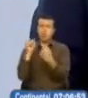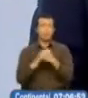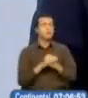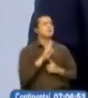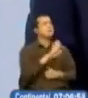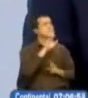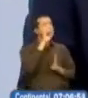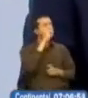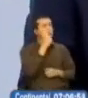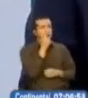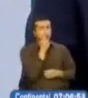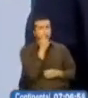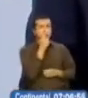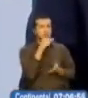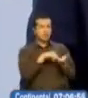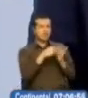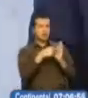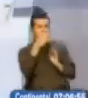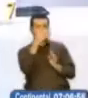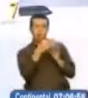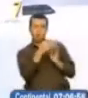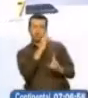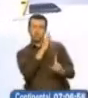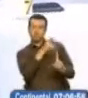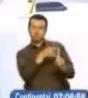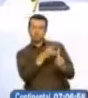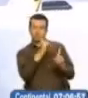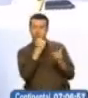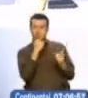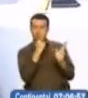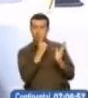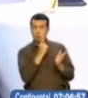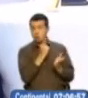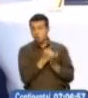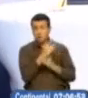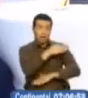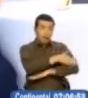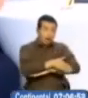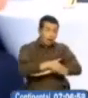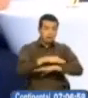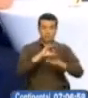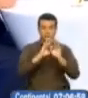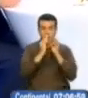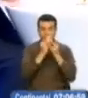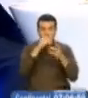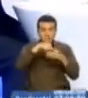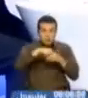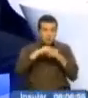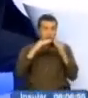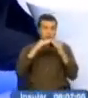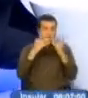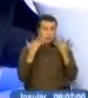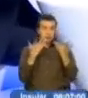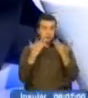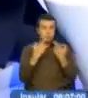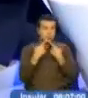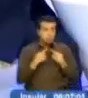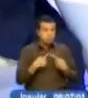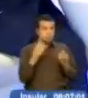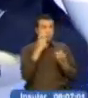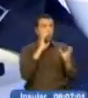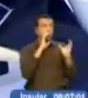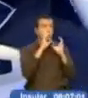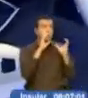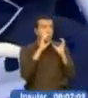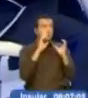interesante. Somos juzgadores, y es verdad, las calles, dentro de casa, la familia, cuando hablamos de algo,